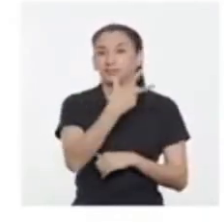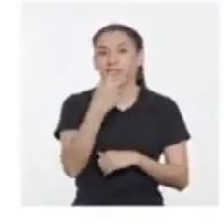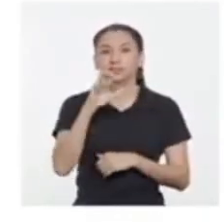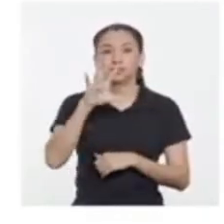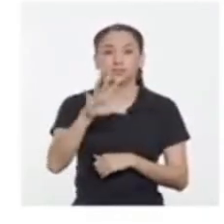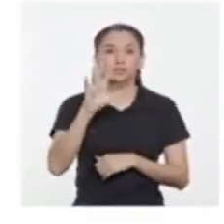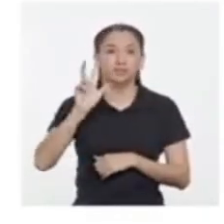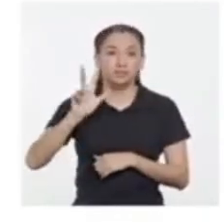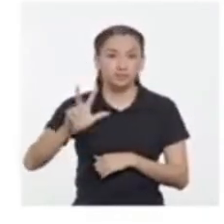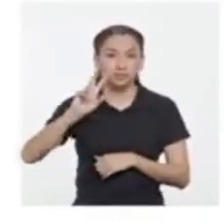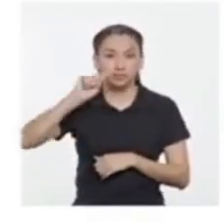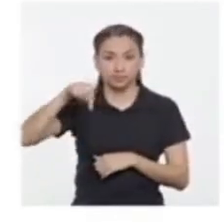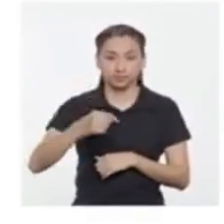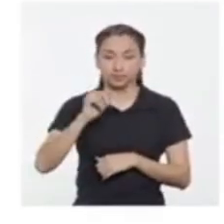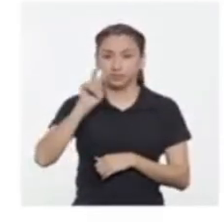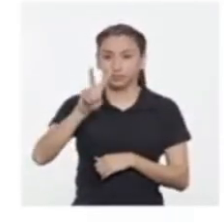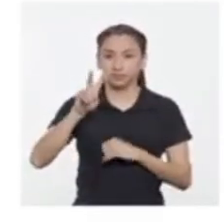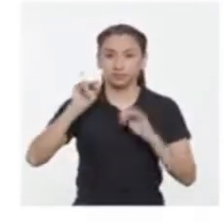igual a